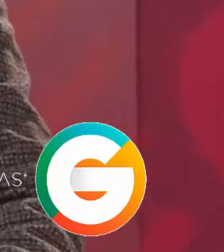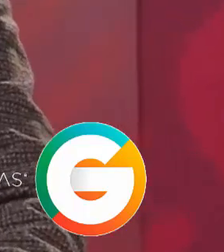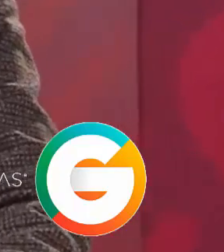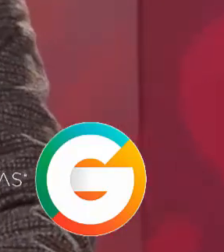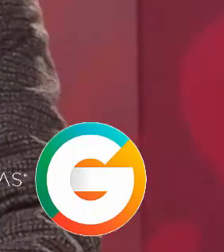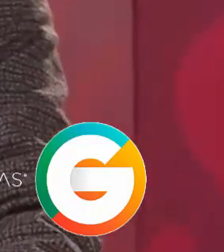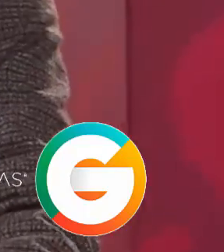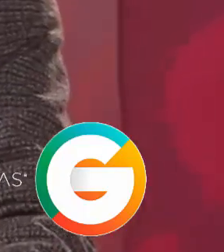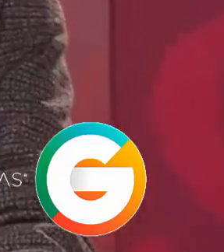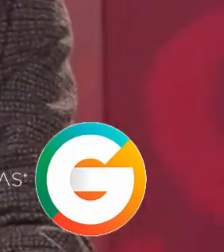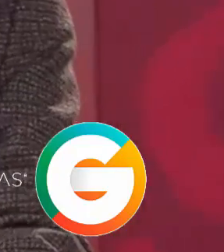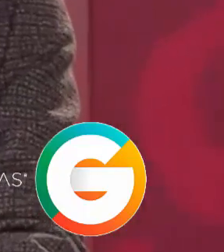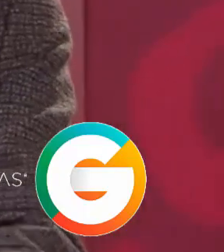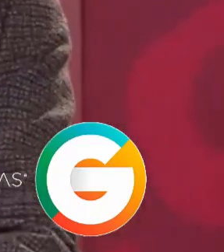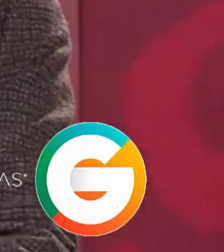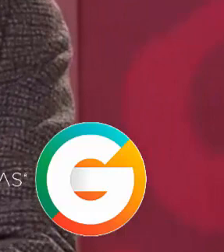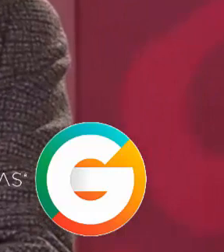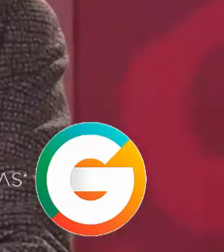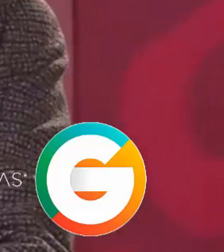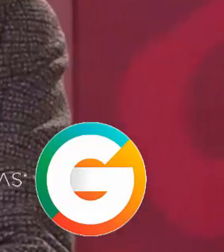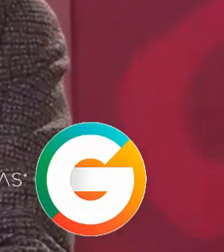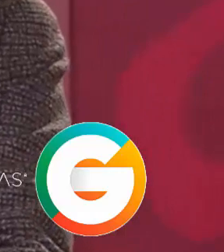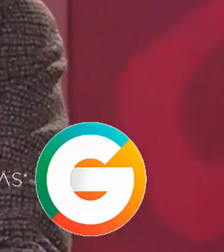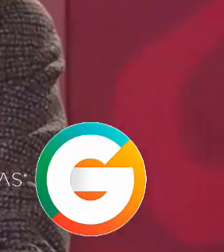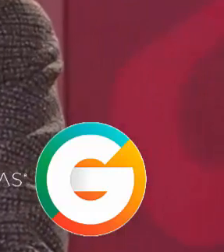Pues no van a encontrar nada,